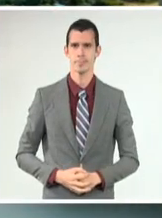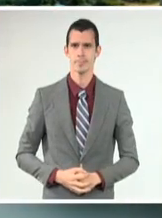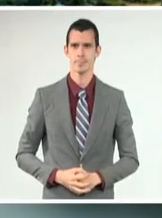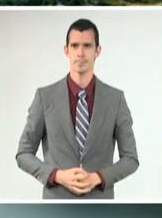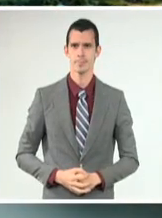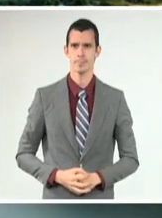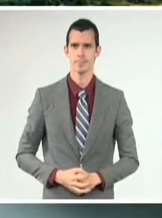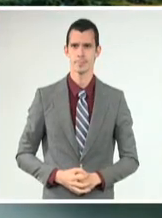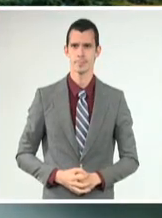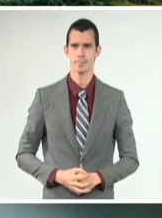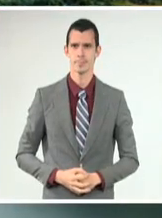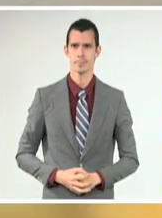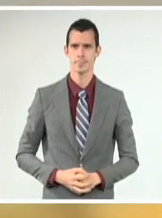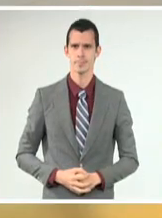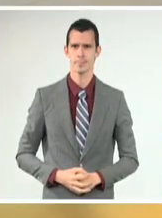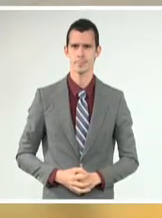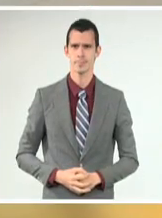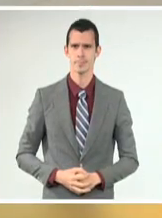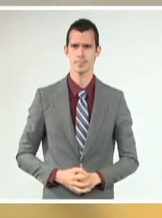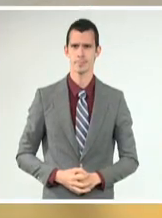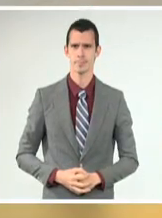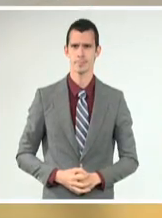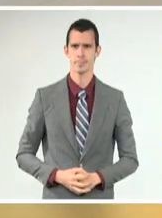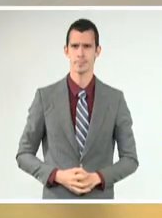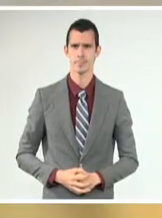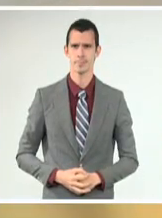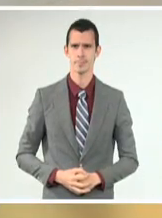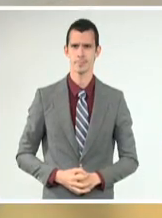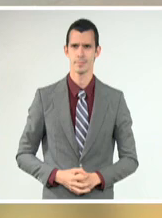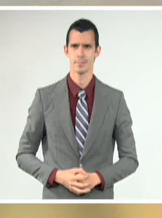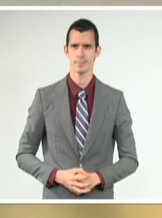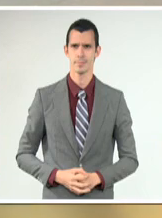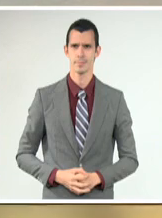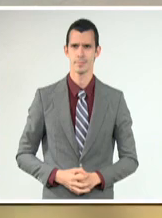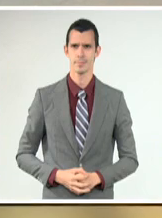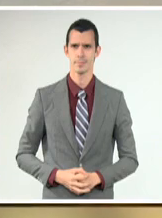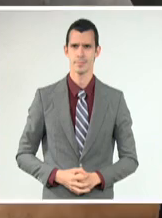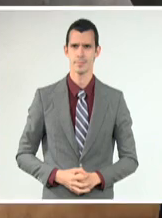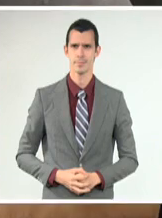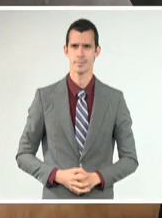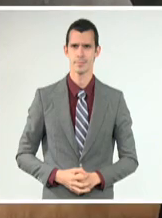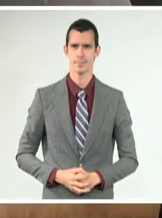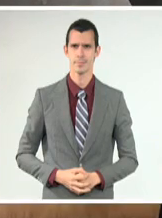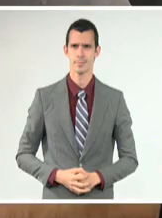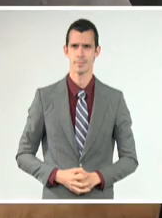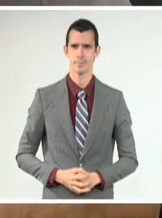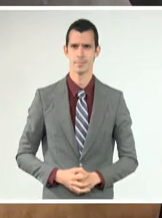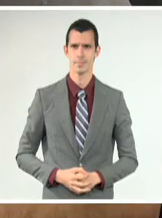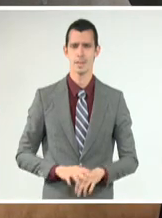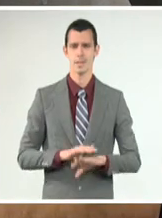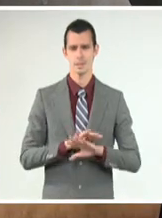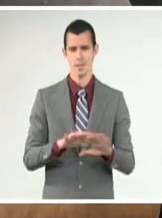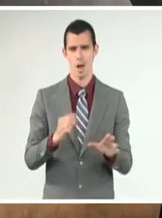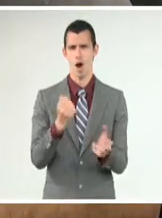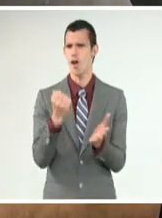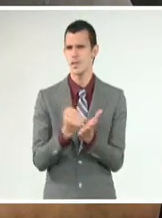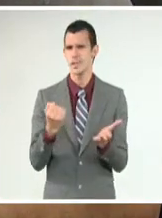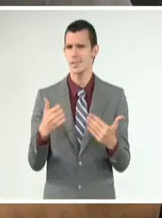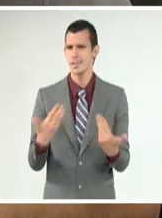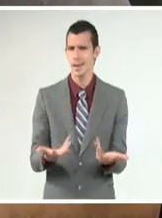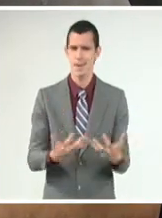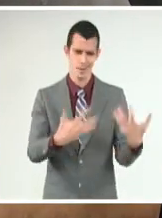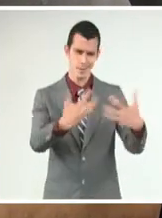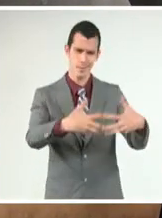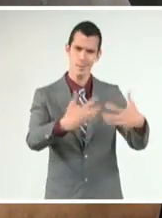Lalidio Ramón Pérez de Mayarí con su unidad número 1 en línea. Esta unidad había salido del sistema por